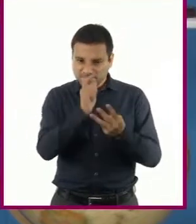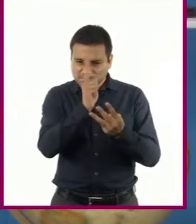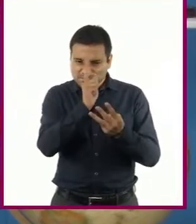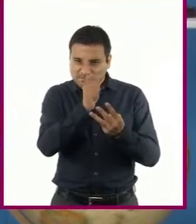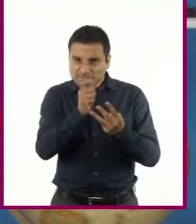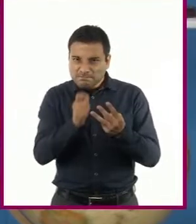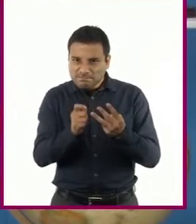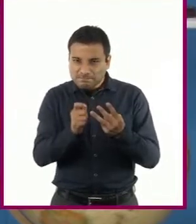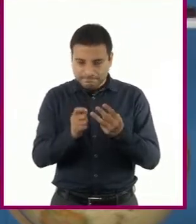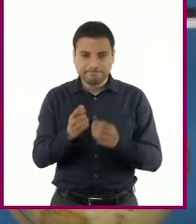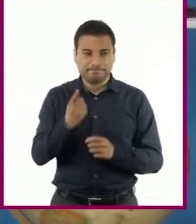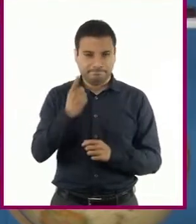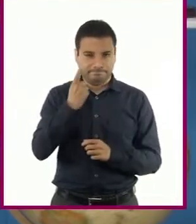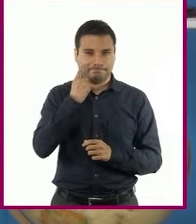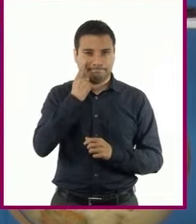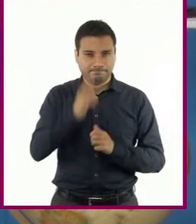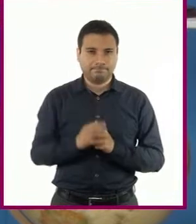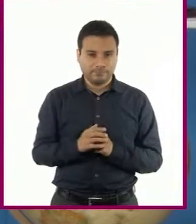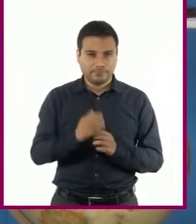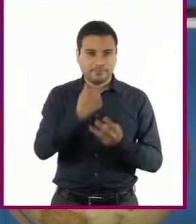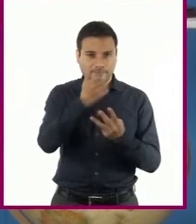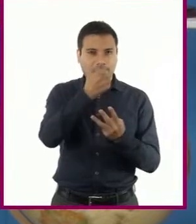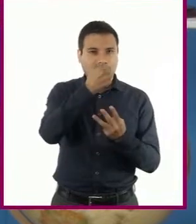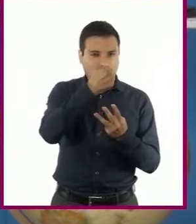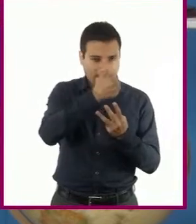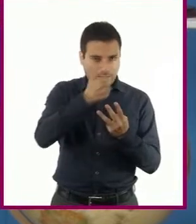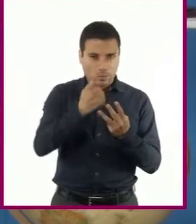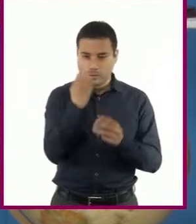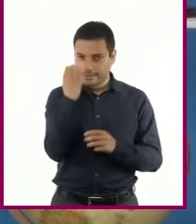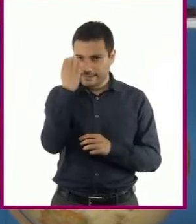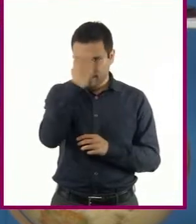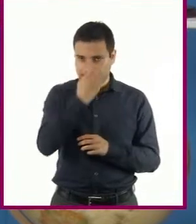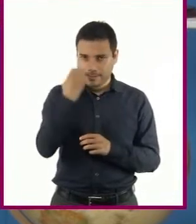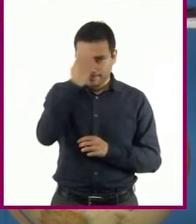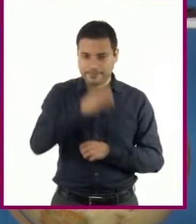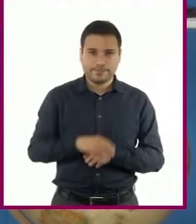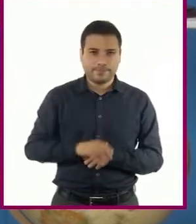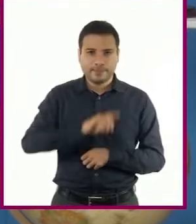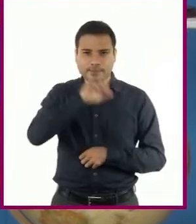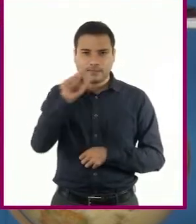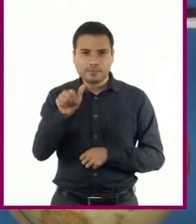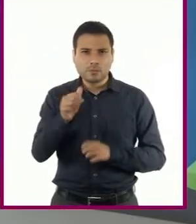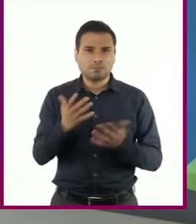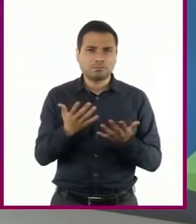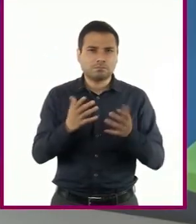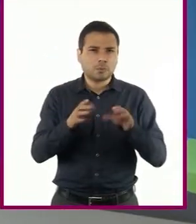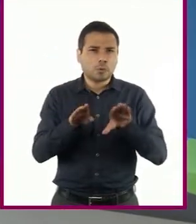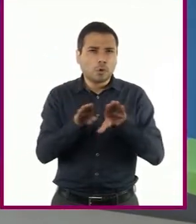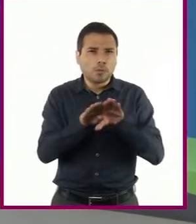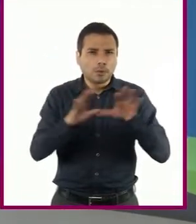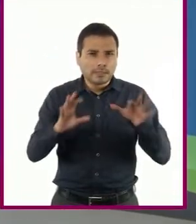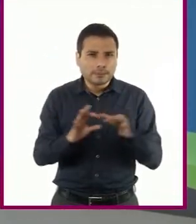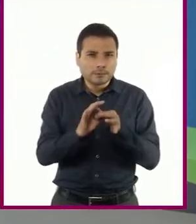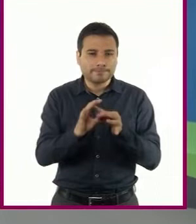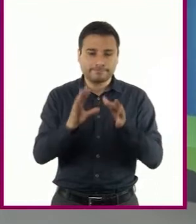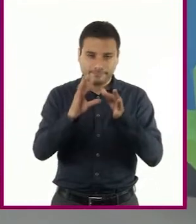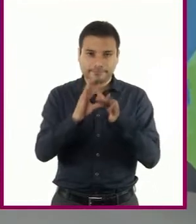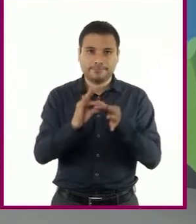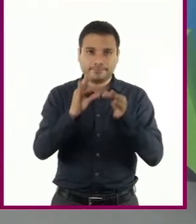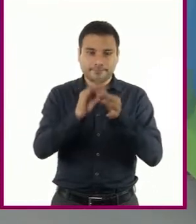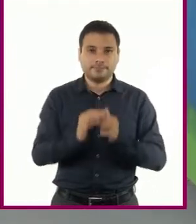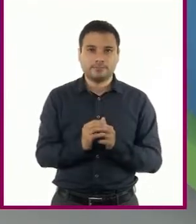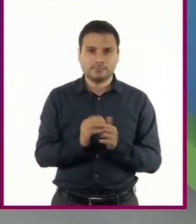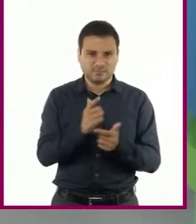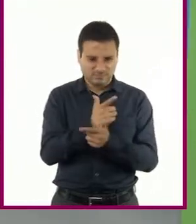adecuadamente, conviene considerarlos uno por uno, para después examinar sus relaciones de conjunto. Pero, ¿qué significa